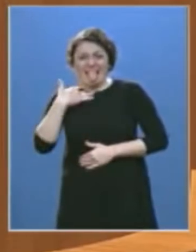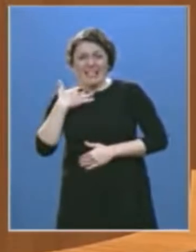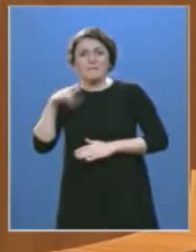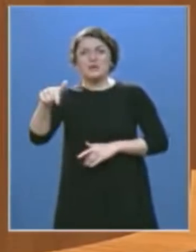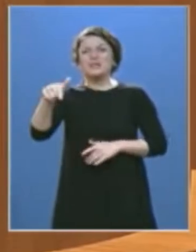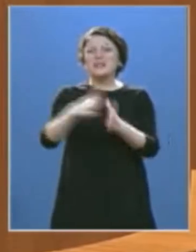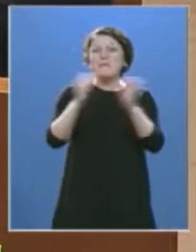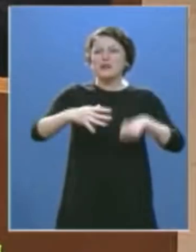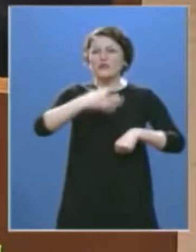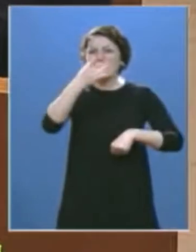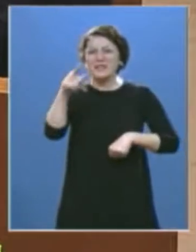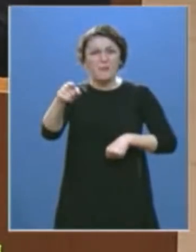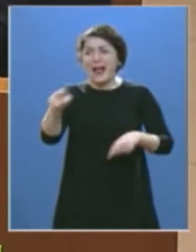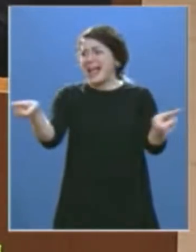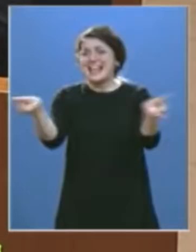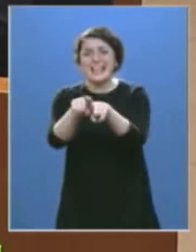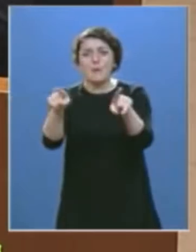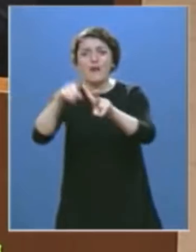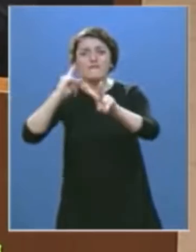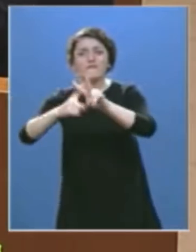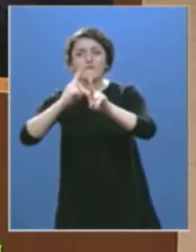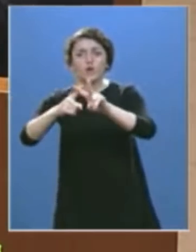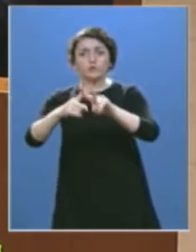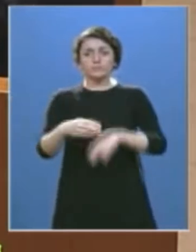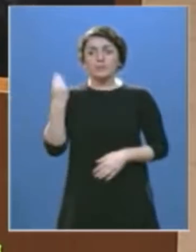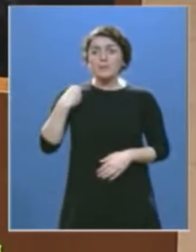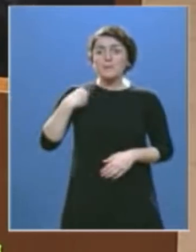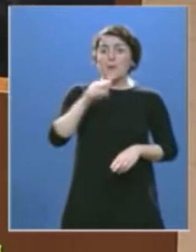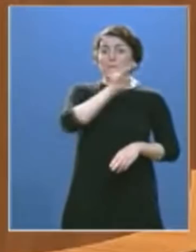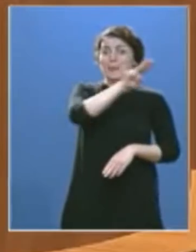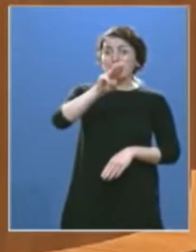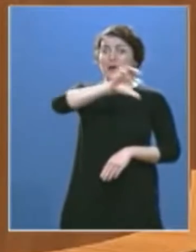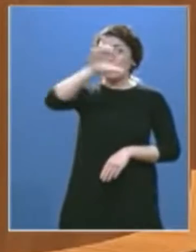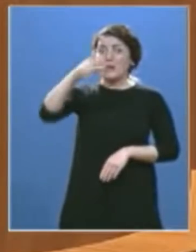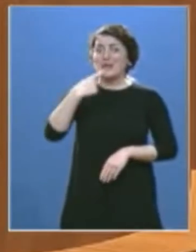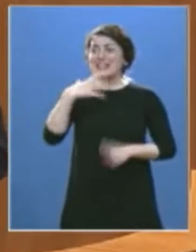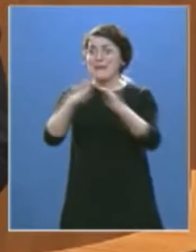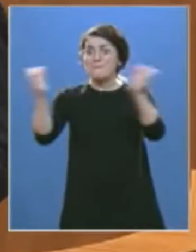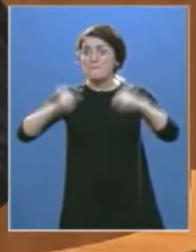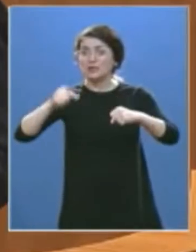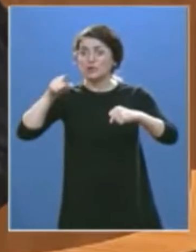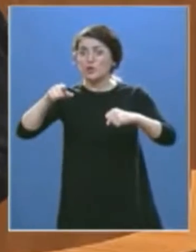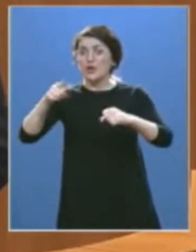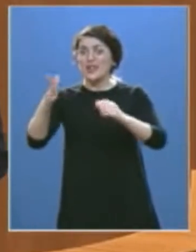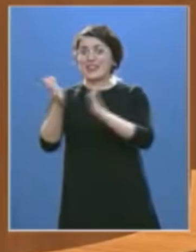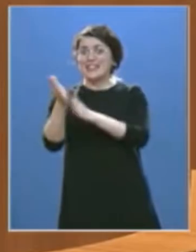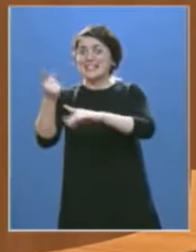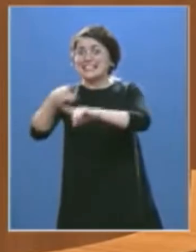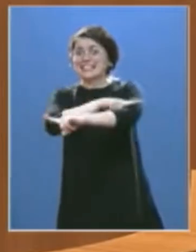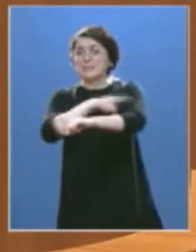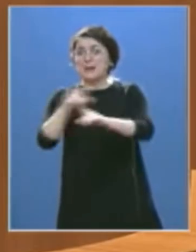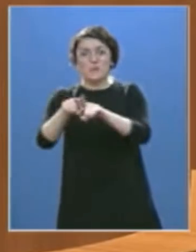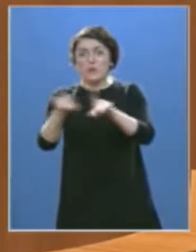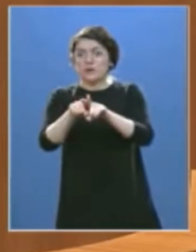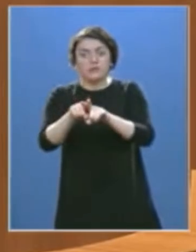Vox, para sonrojo del mismísimo Partido Popular europeo que ha calificado su matrimonio con la ultraderecha de capitulación e de